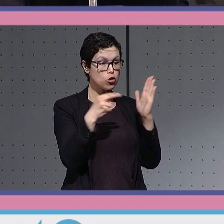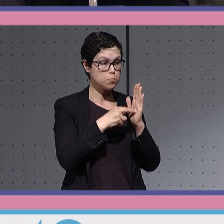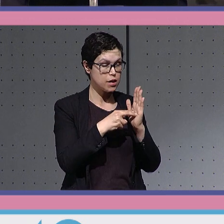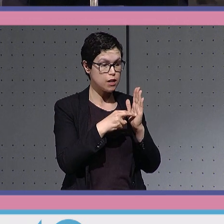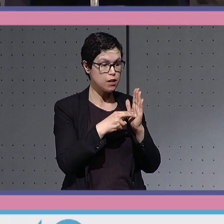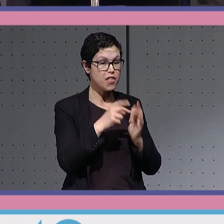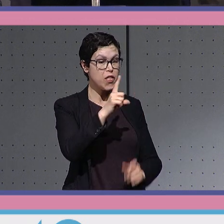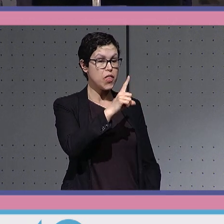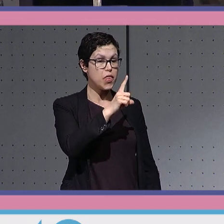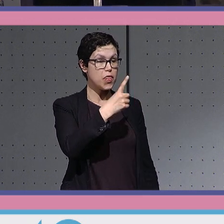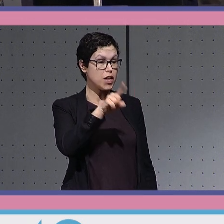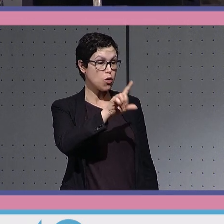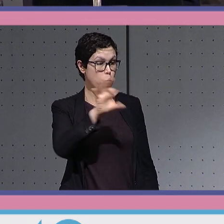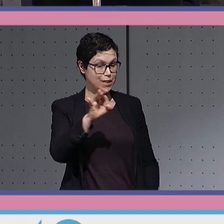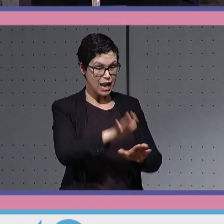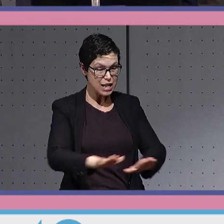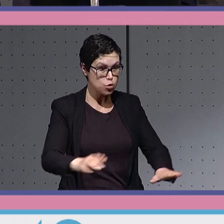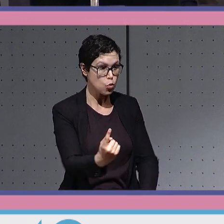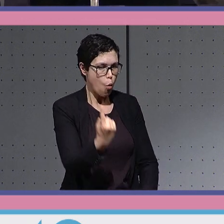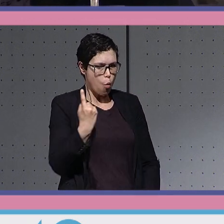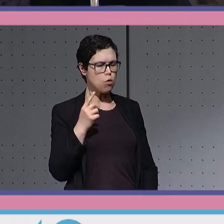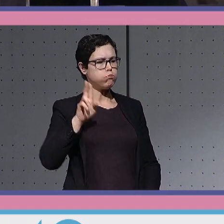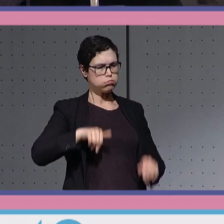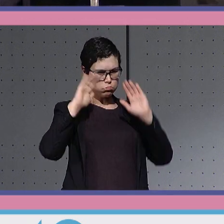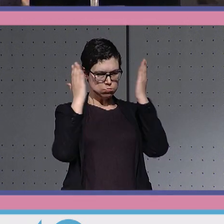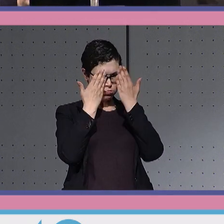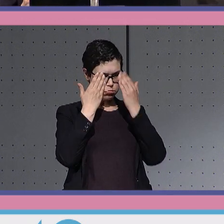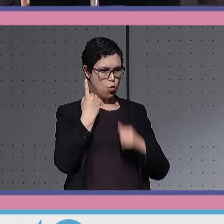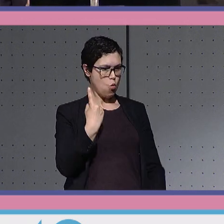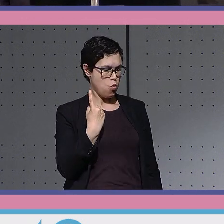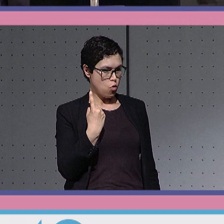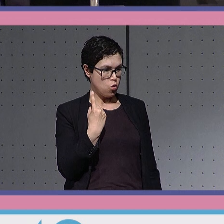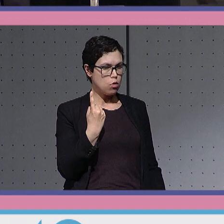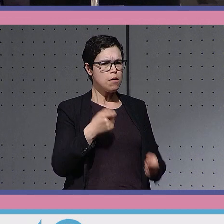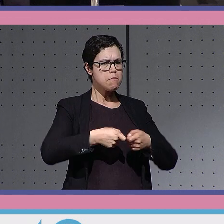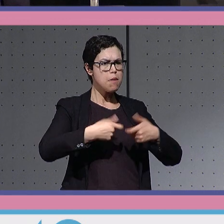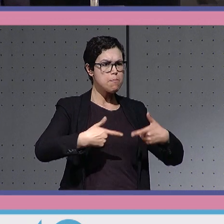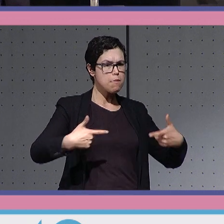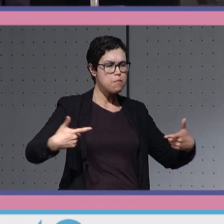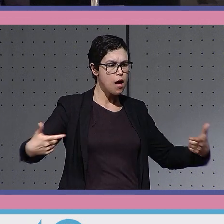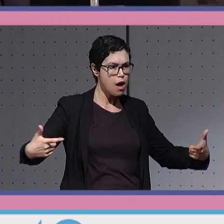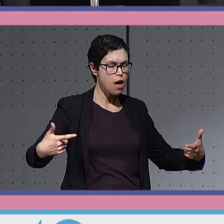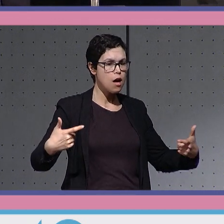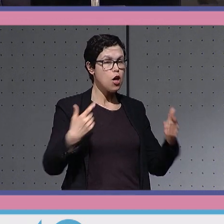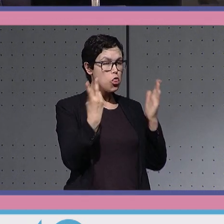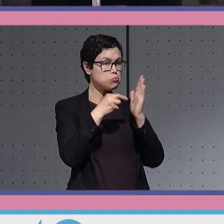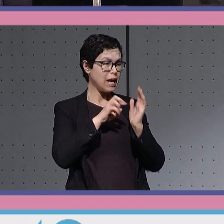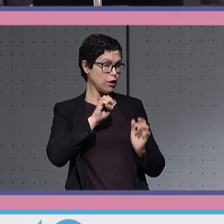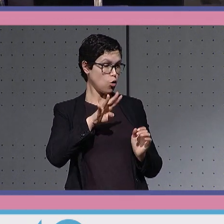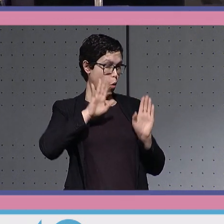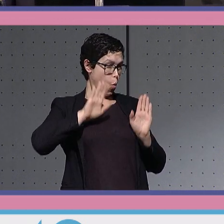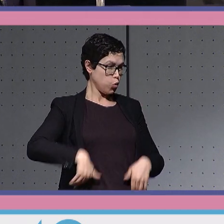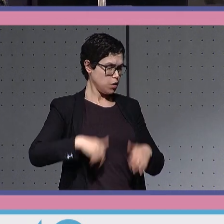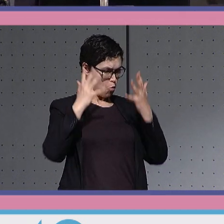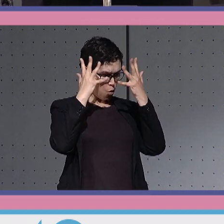150 niños tienen un trastorno de espectro de autismo y esto ha ido aumentando de tal manera que hoy, y con cifras del año 2014,